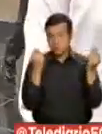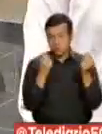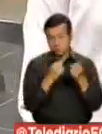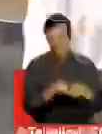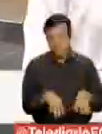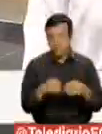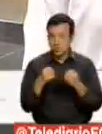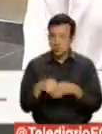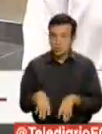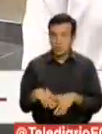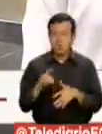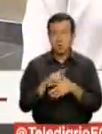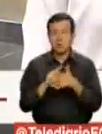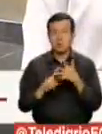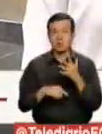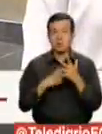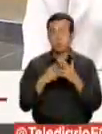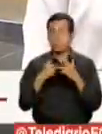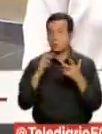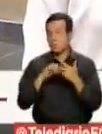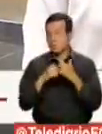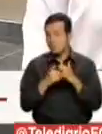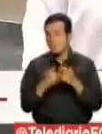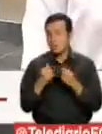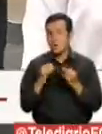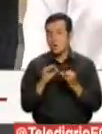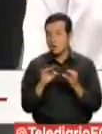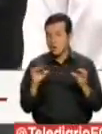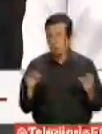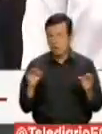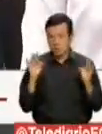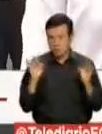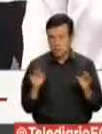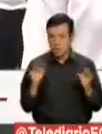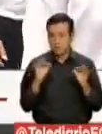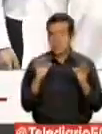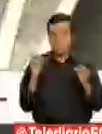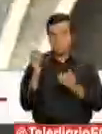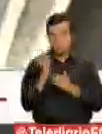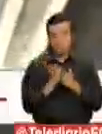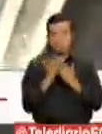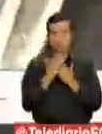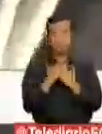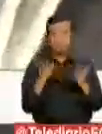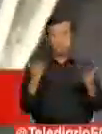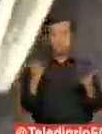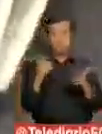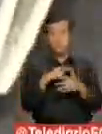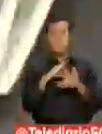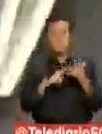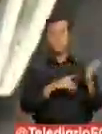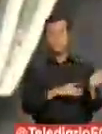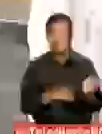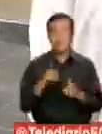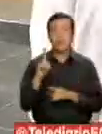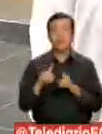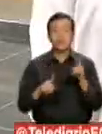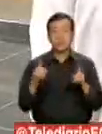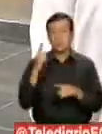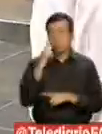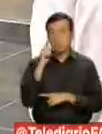Pérdidas, hay problemas de eficiencia, en calidad de entrega de servicios. Y existen algunas con cifras en rojo.